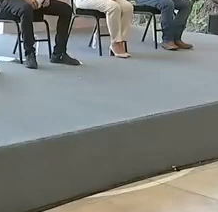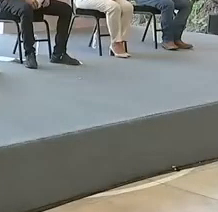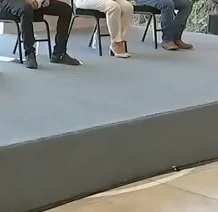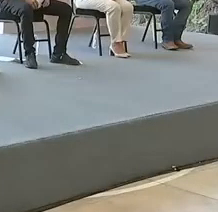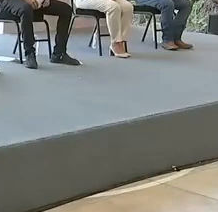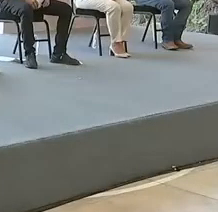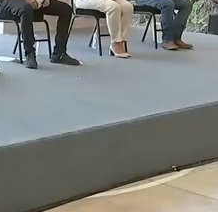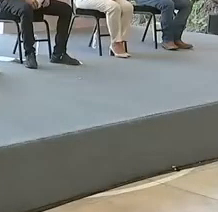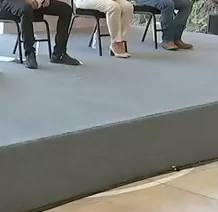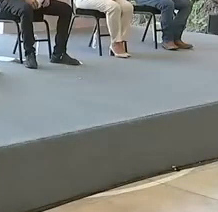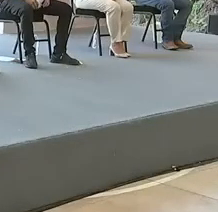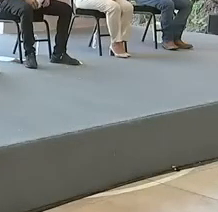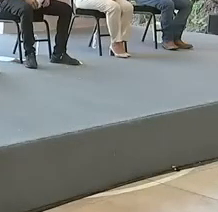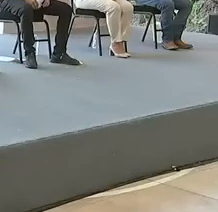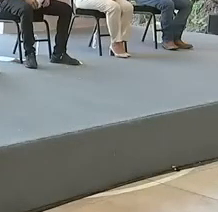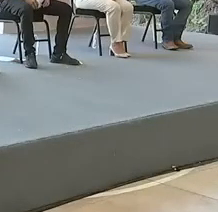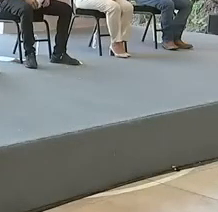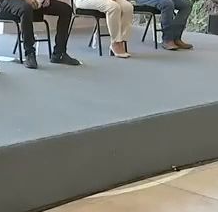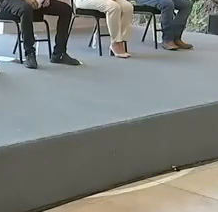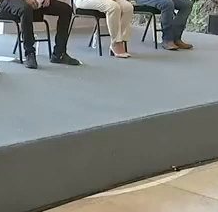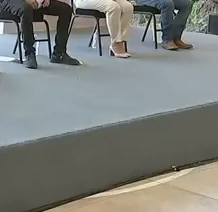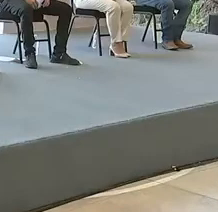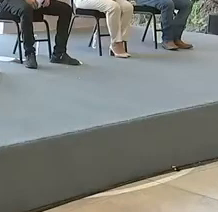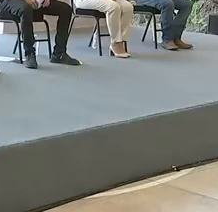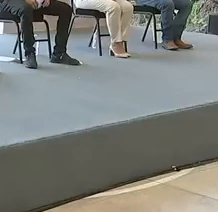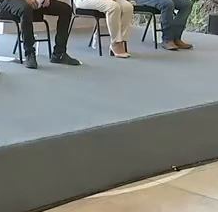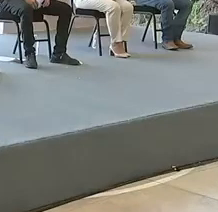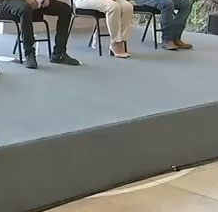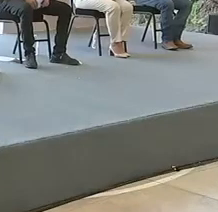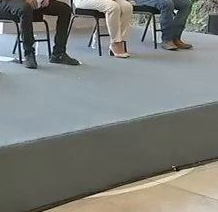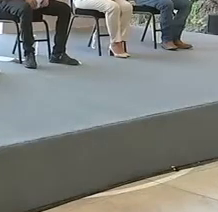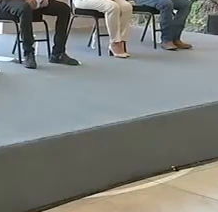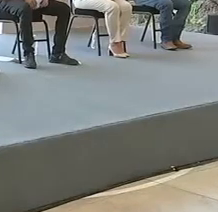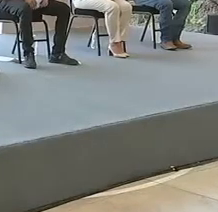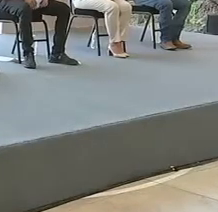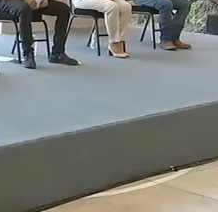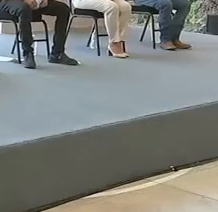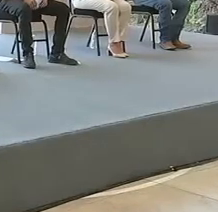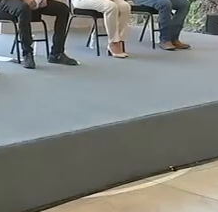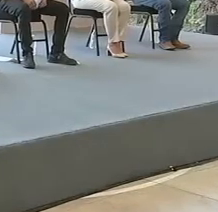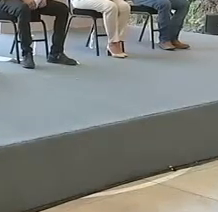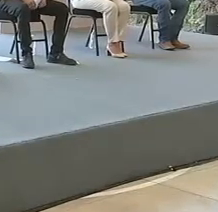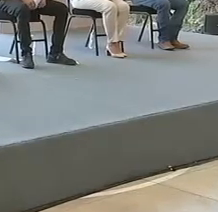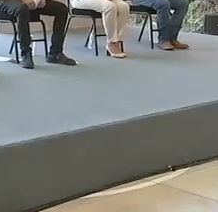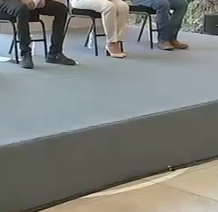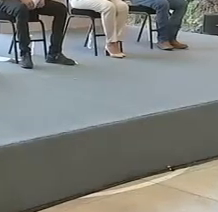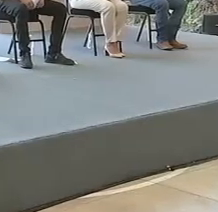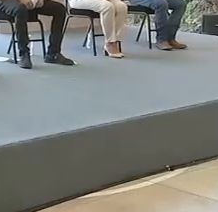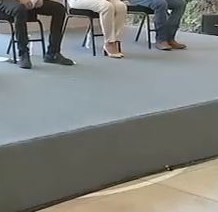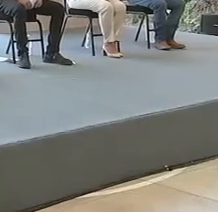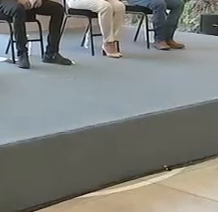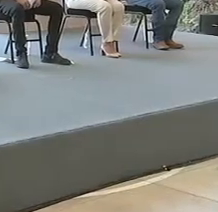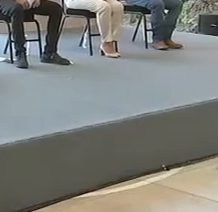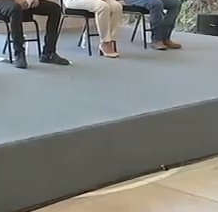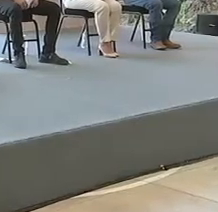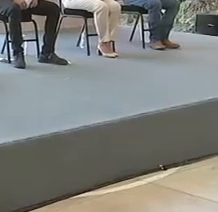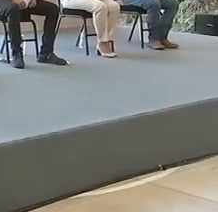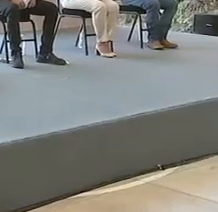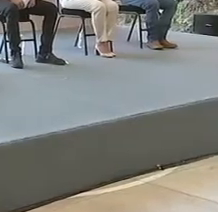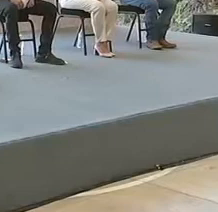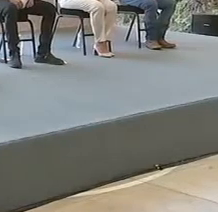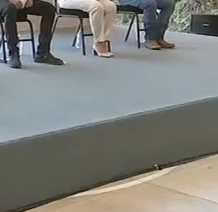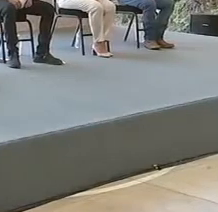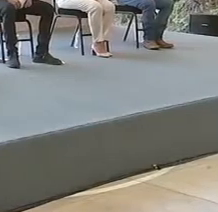acuerdo? Aquí no vengan a contaminar este evento. No venga a contaminar este